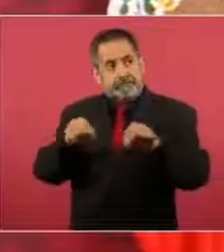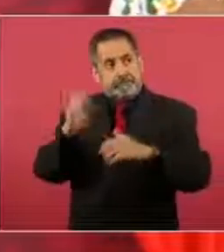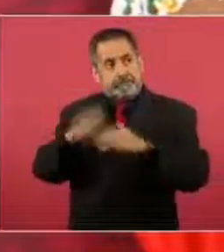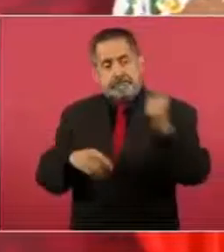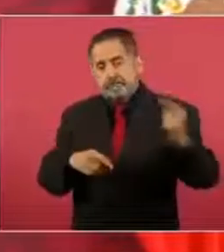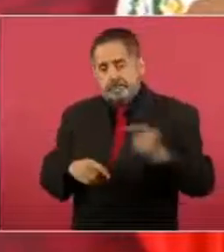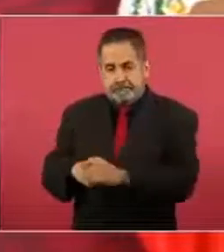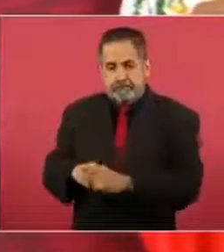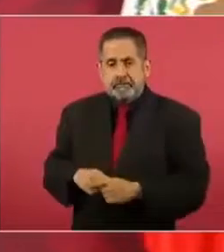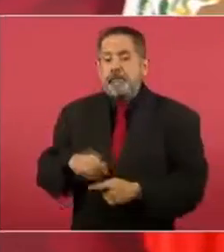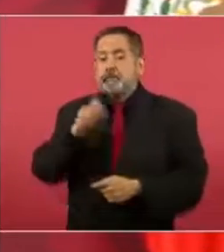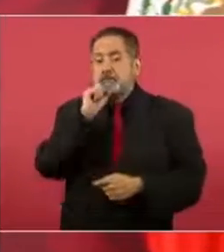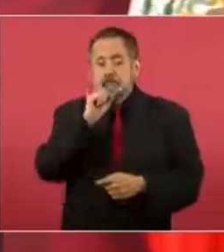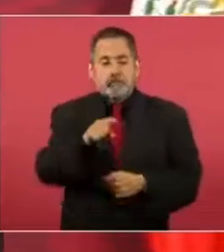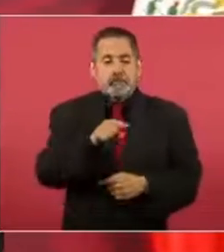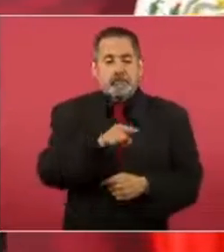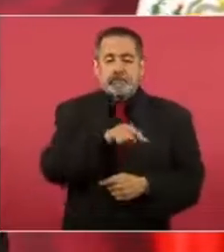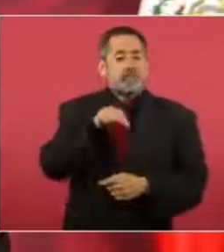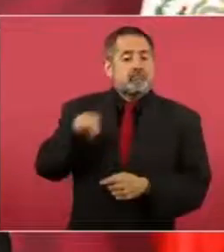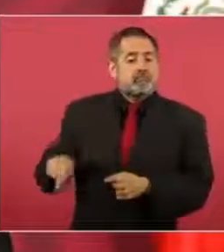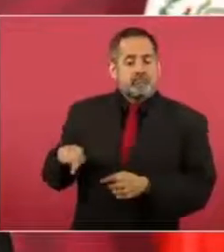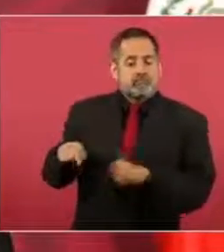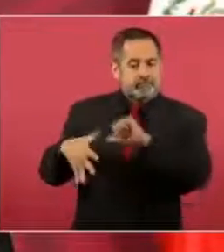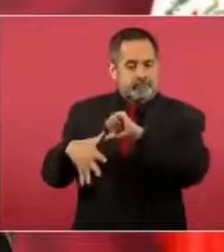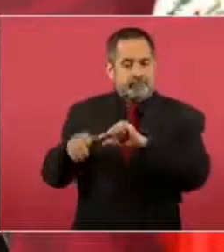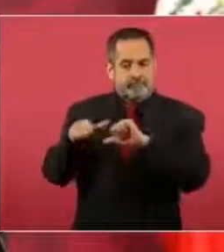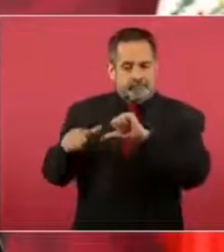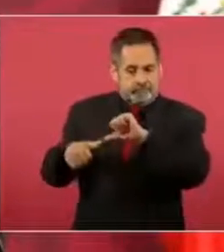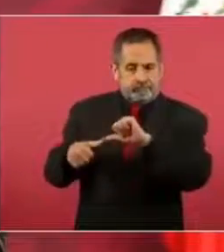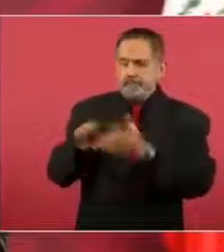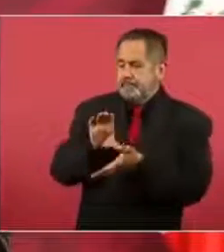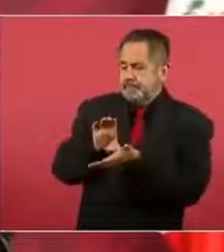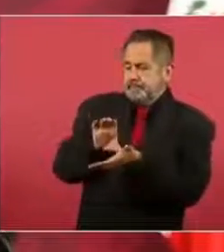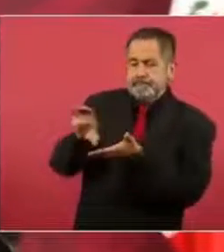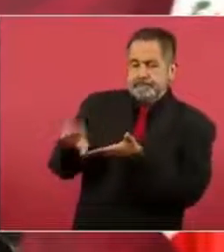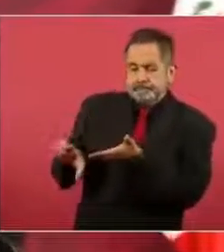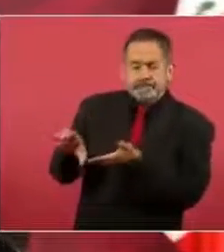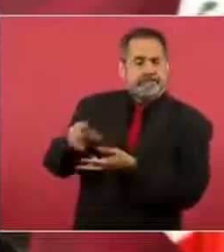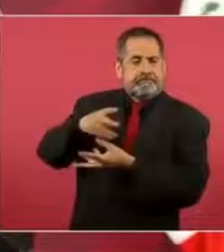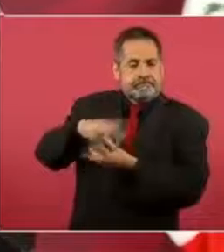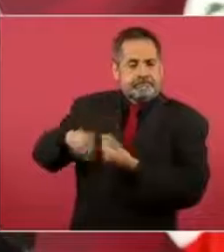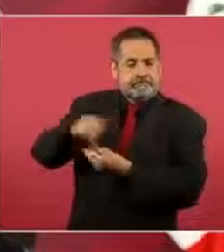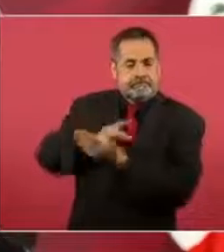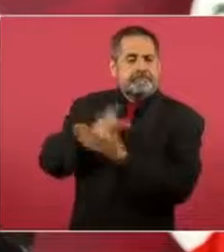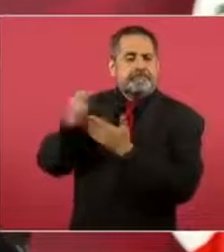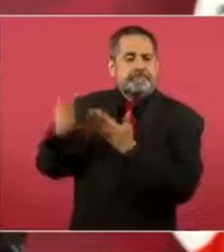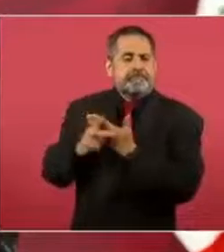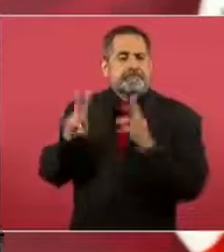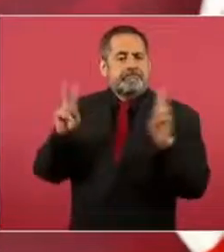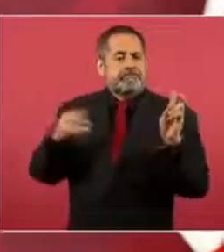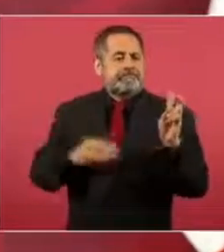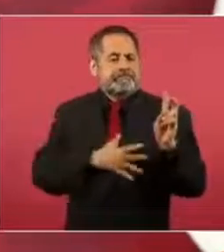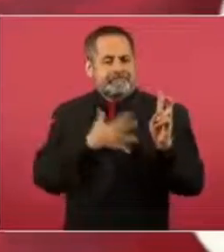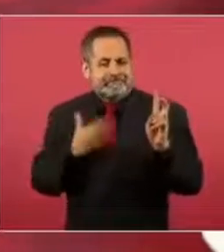inversión también para Centroamérica, para los programas de bienestar,